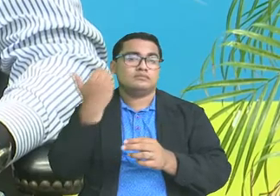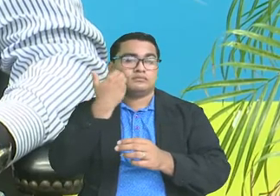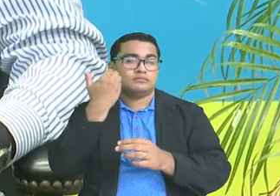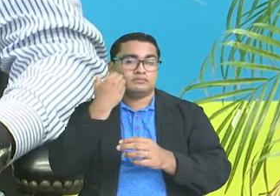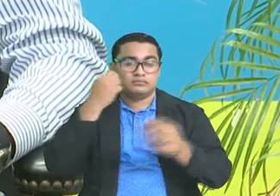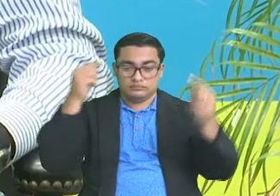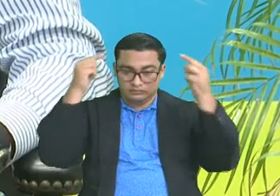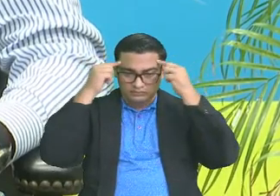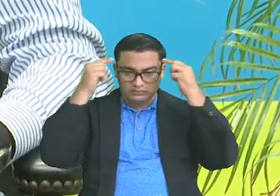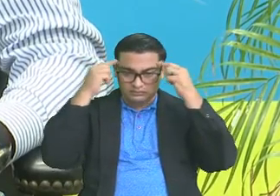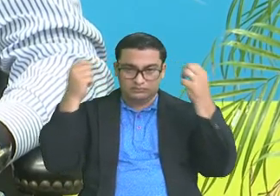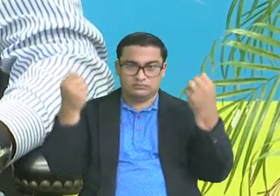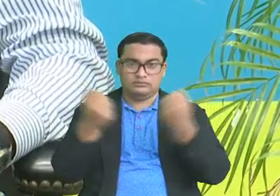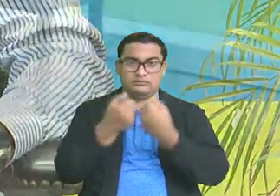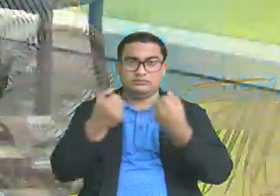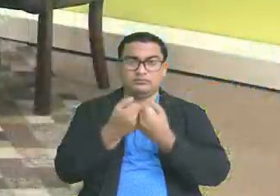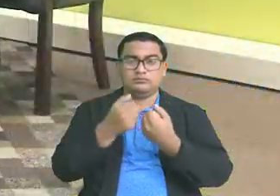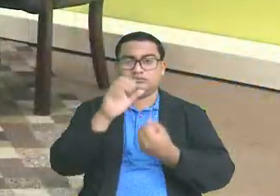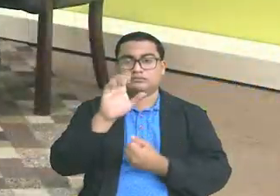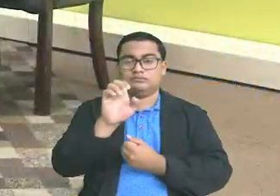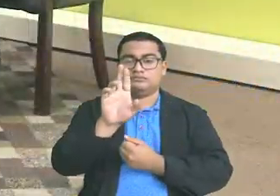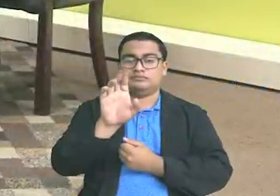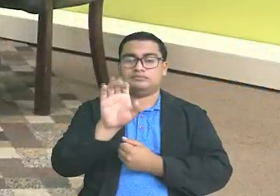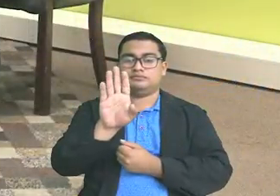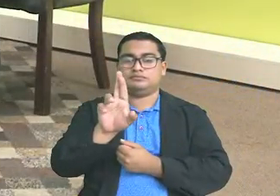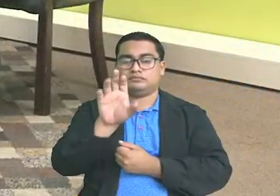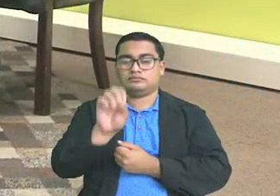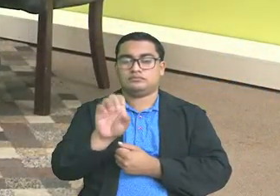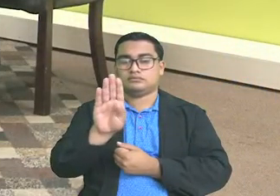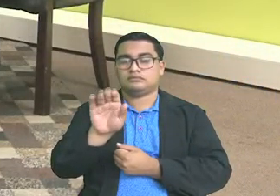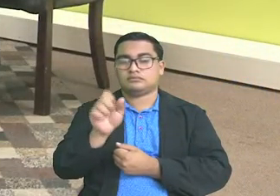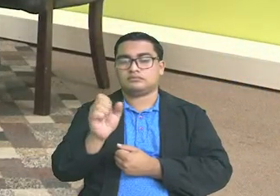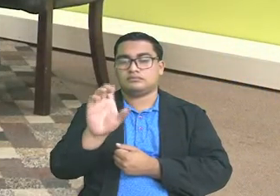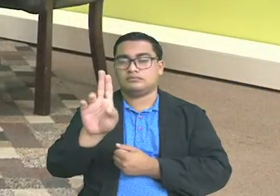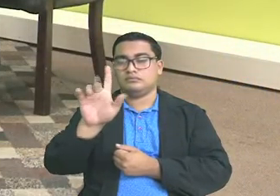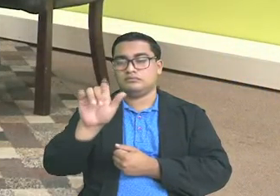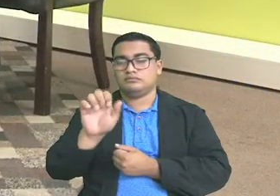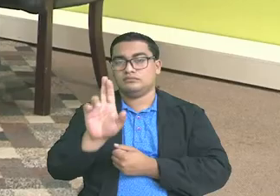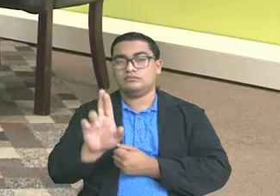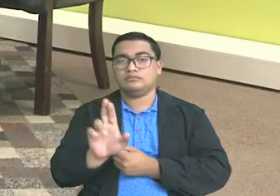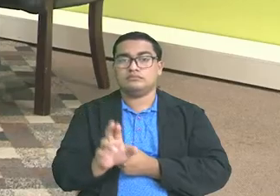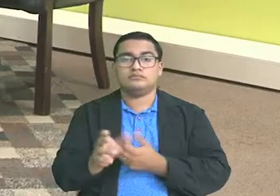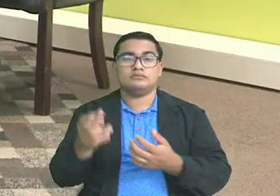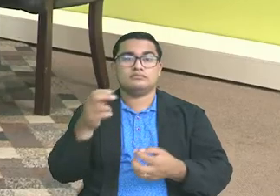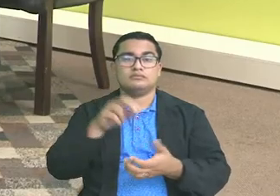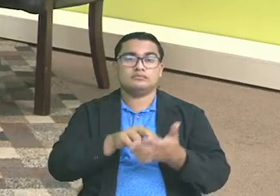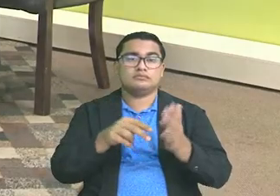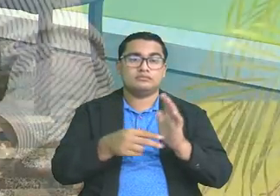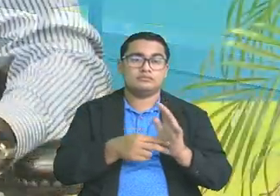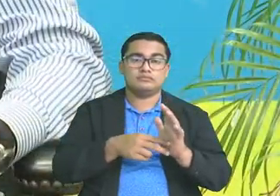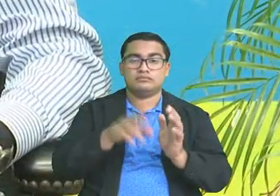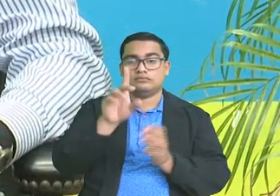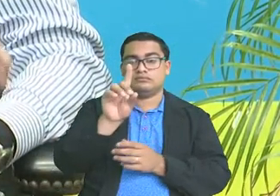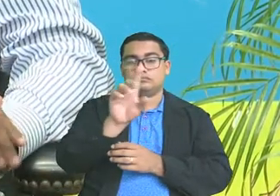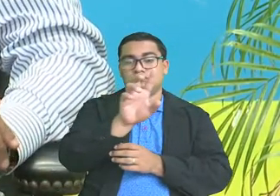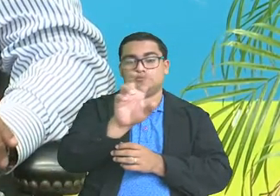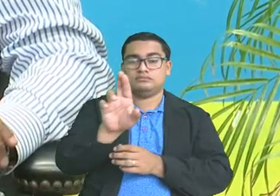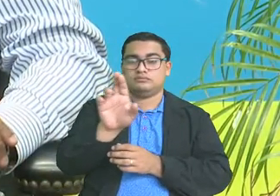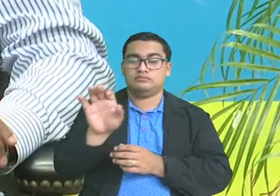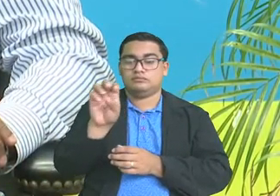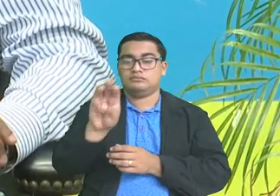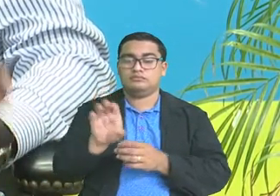enfermedad cerebrovascular. Cerebrovascular, donde se presenta el derrame isquémico y el